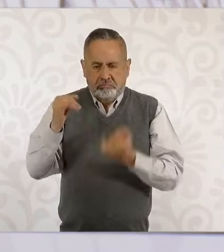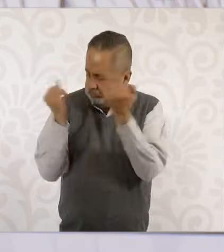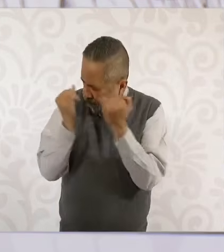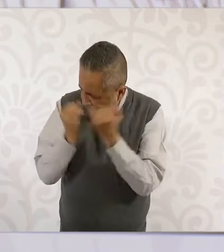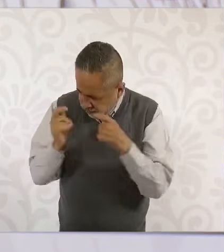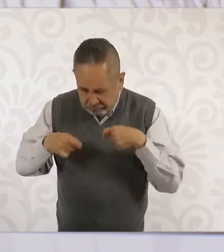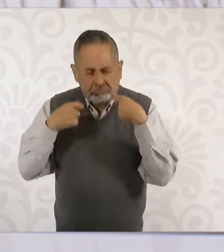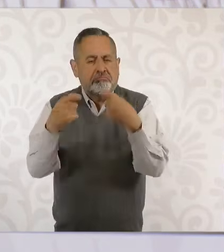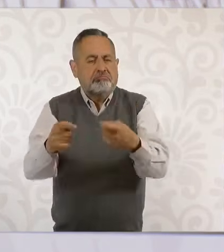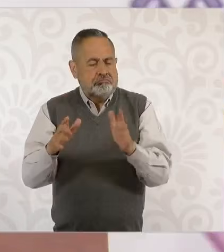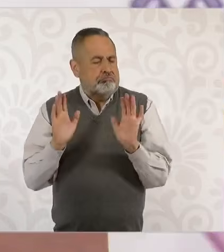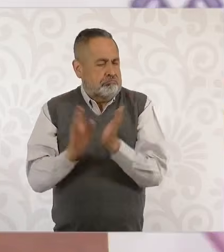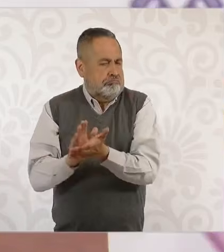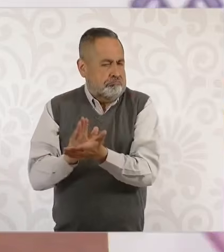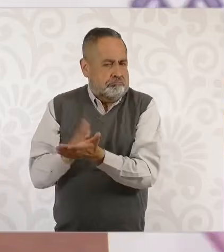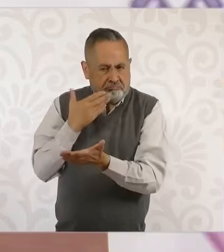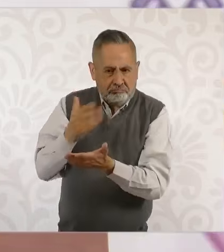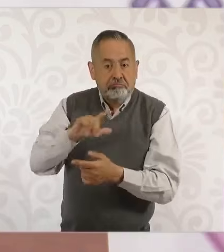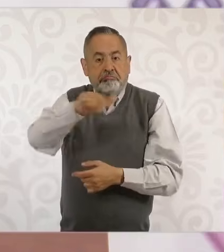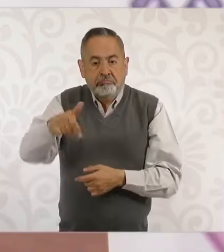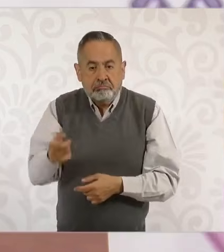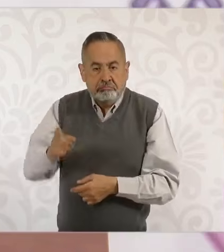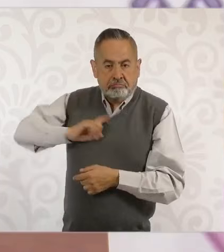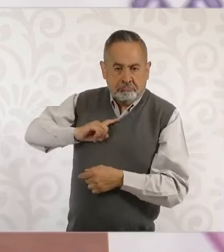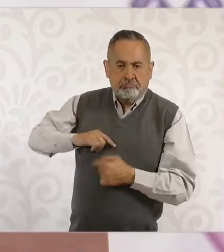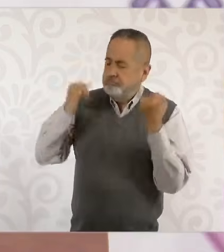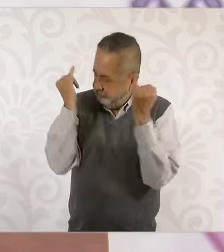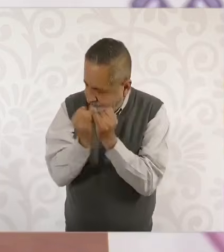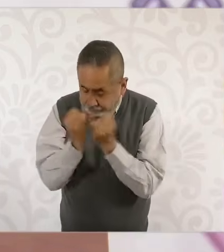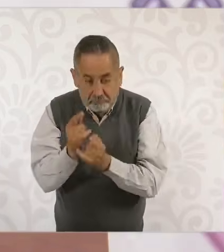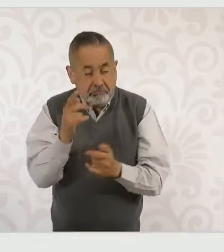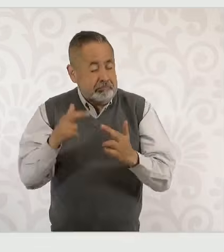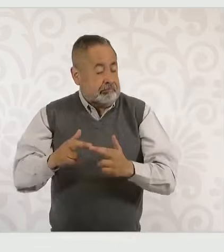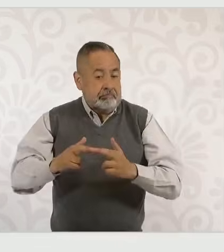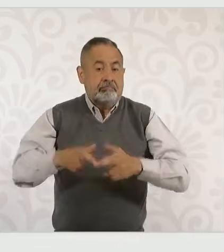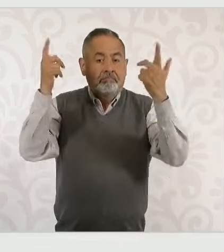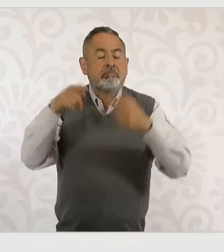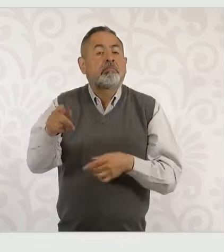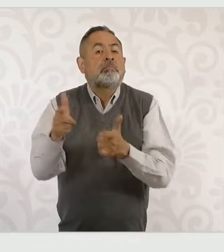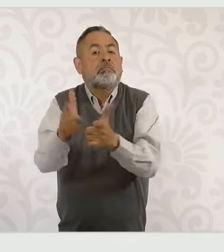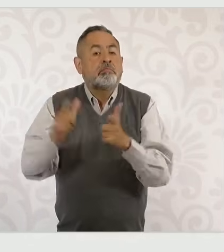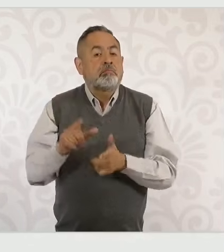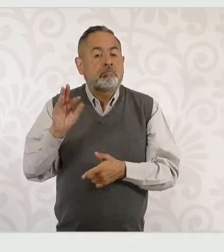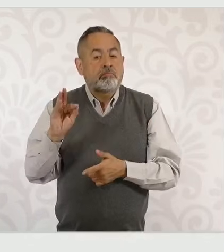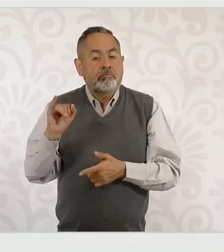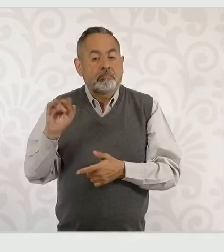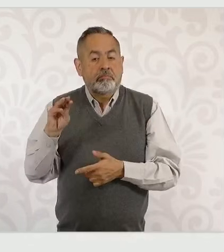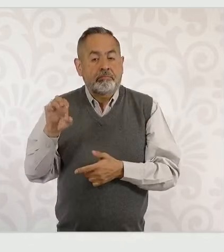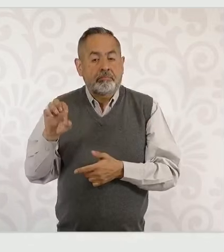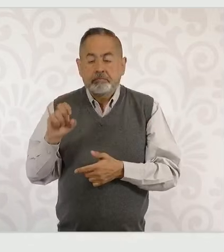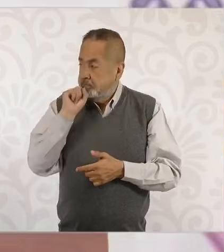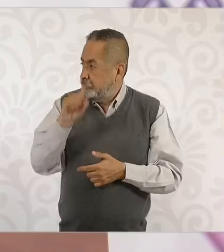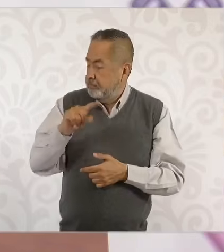Y nosotros después le dimos continuidad. El que fue así, pero impresionante, fue el del Grupo Firme. Y luego el